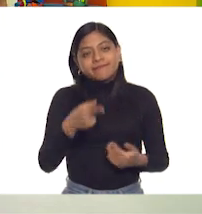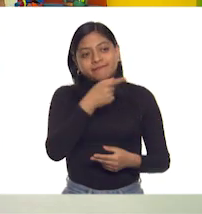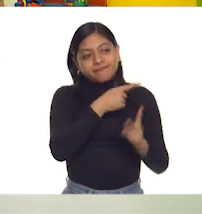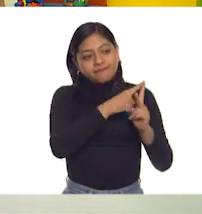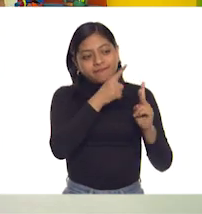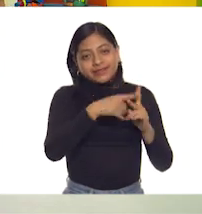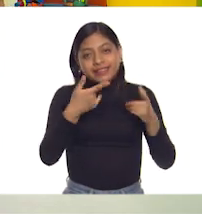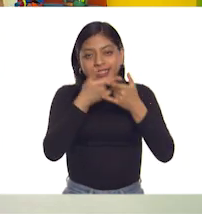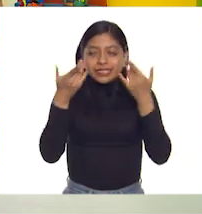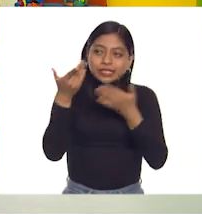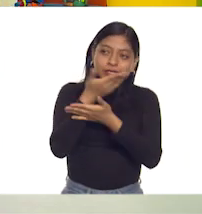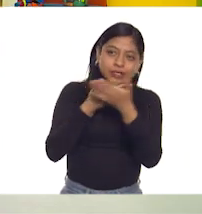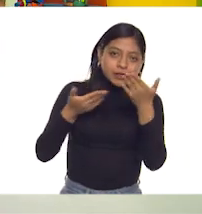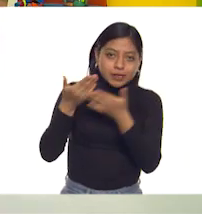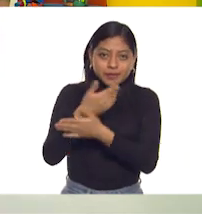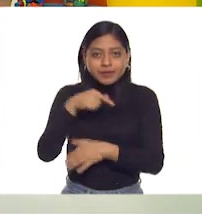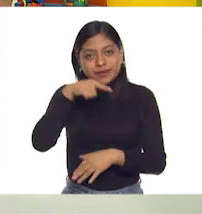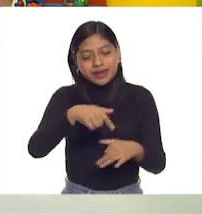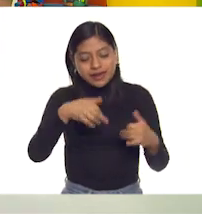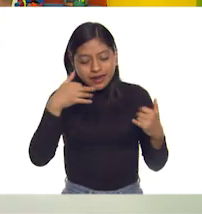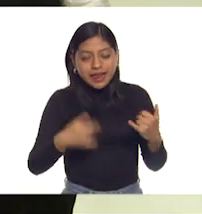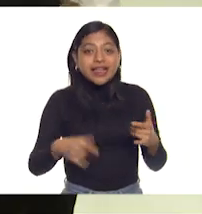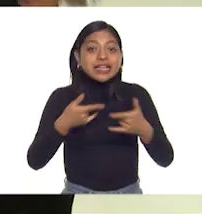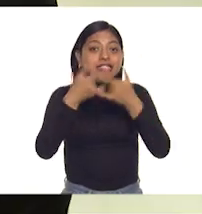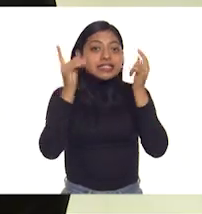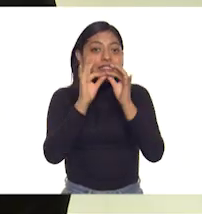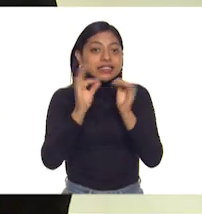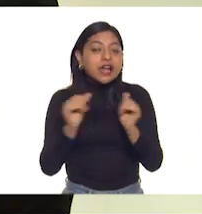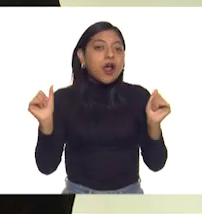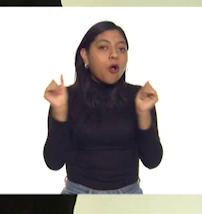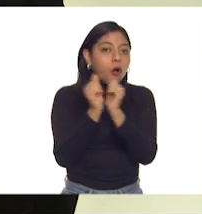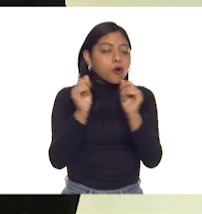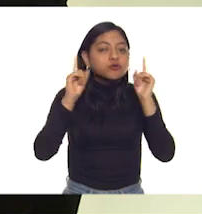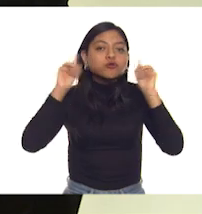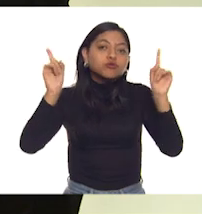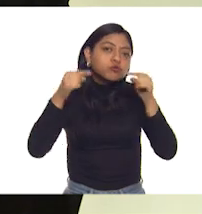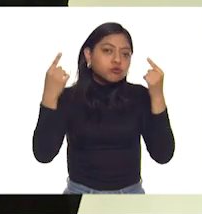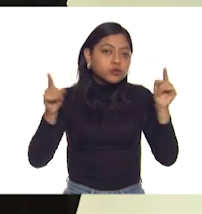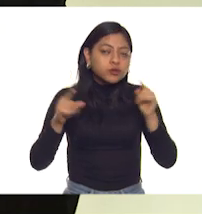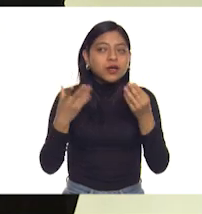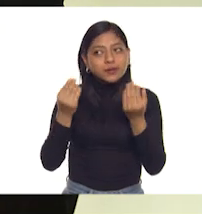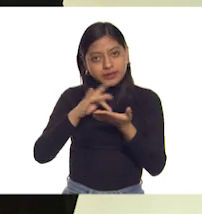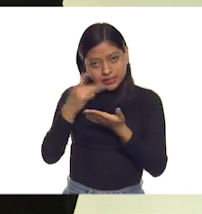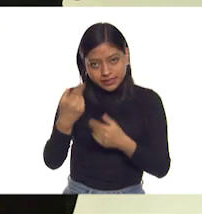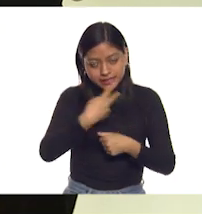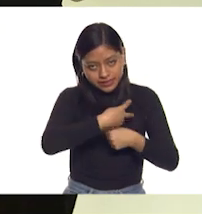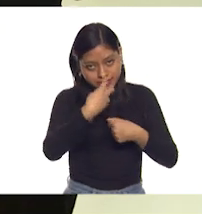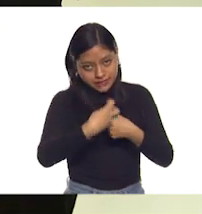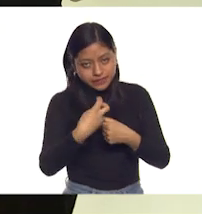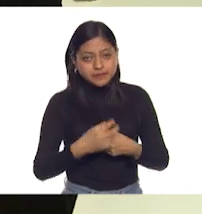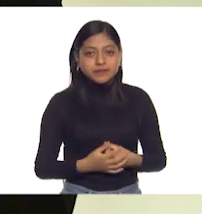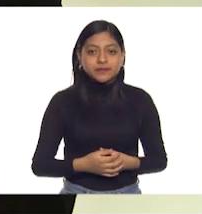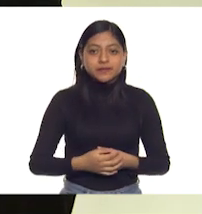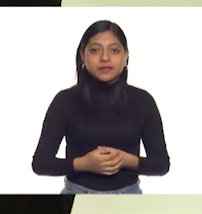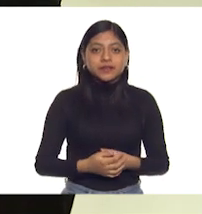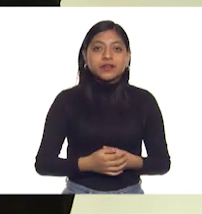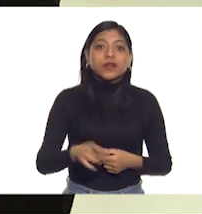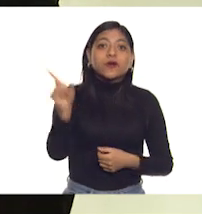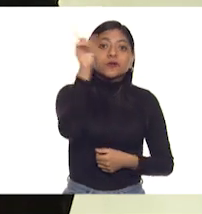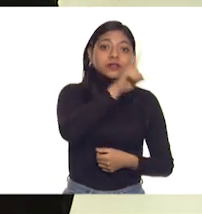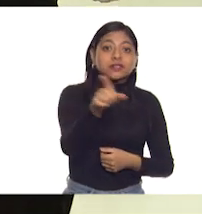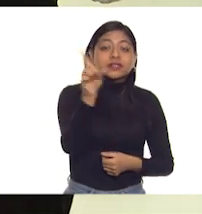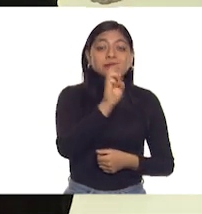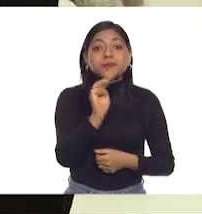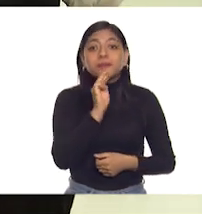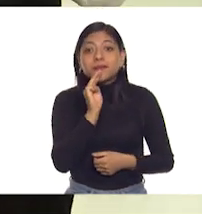compartir otra forma de narrar historias. Pues muchísimas gracias por invitarnos y queremos que todas las mamás